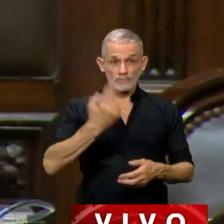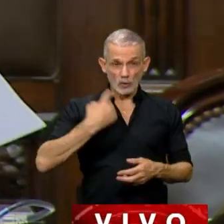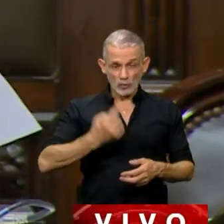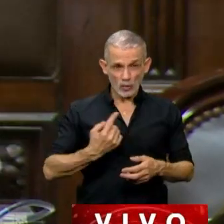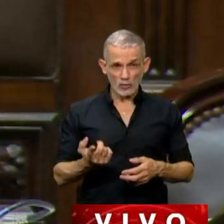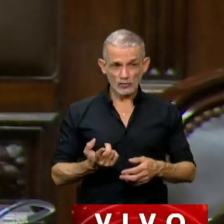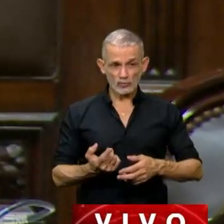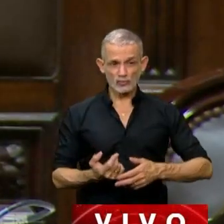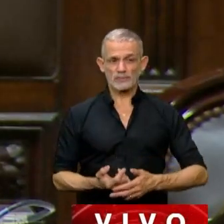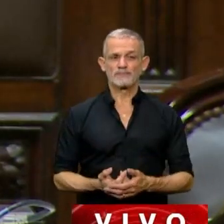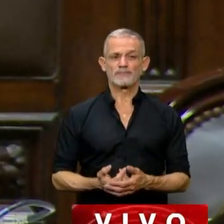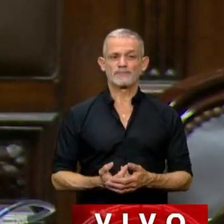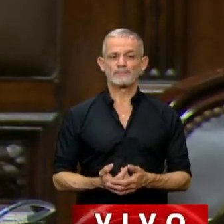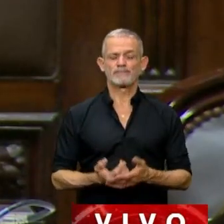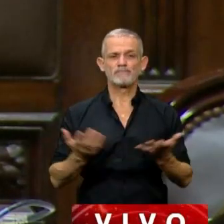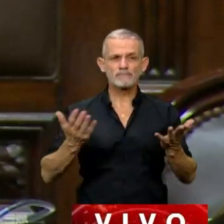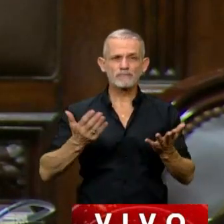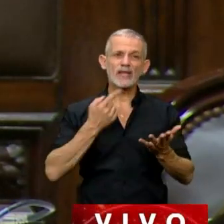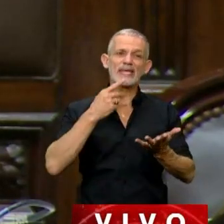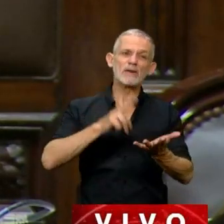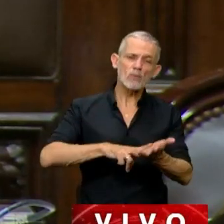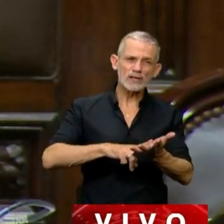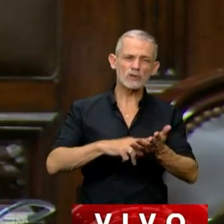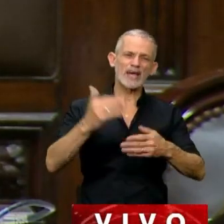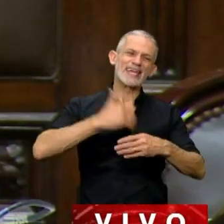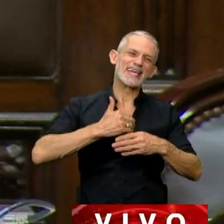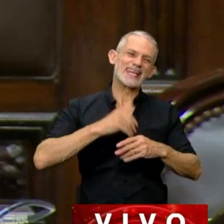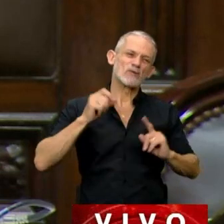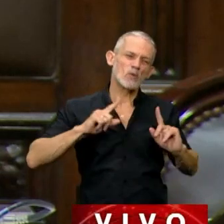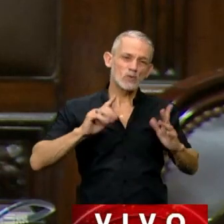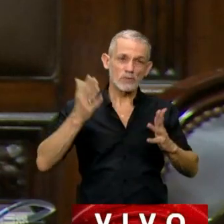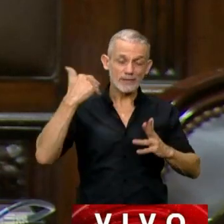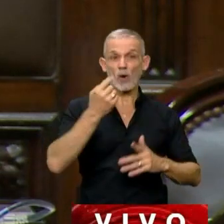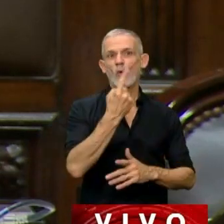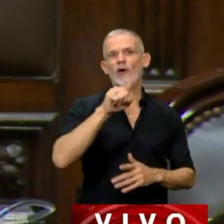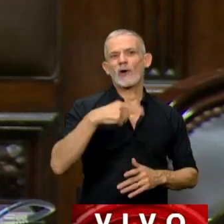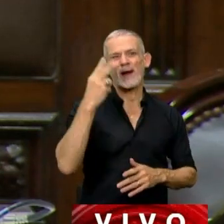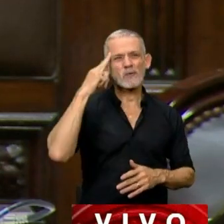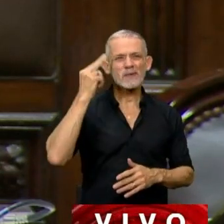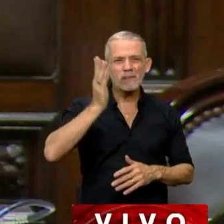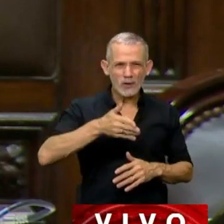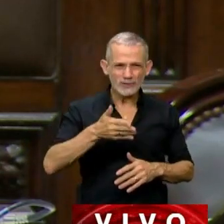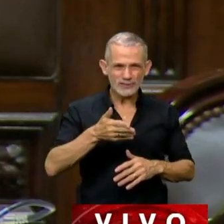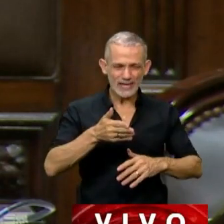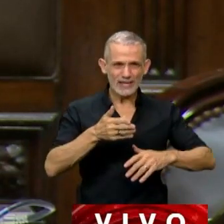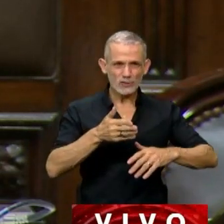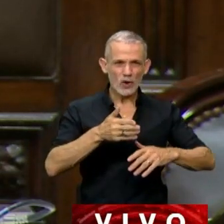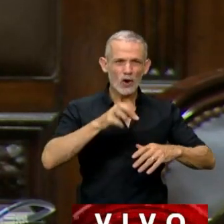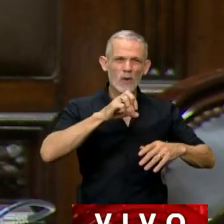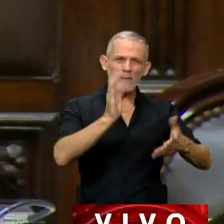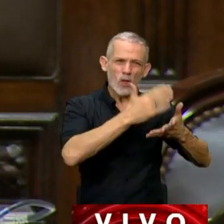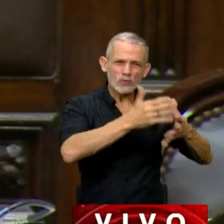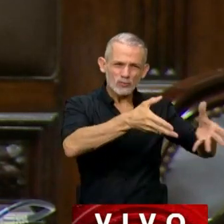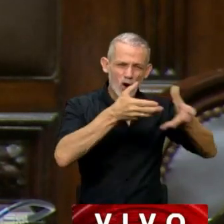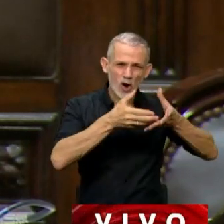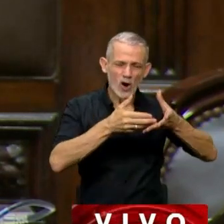nosotros, bueno, los impuestos, los ingresos brutos, que eran el 1.9 del Producto Bruto,